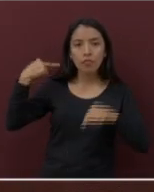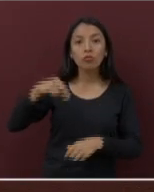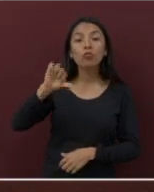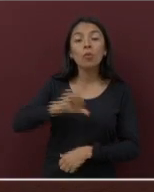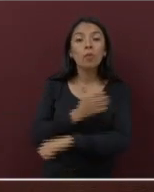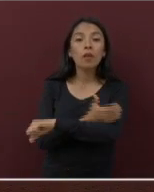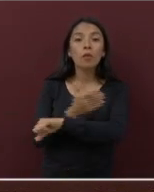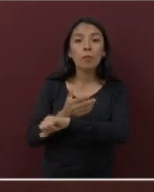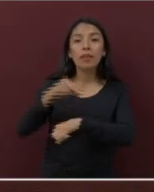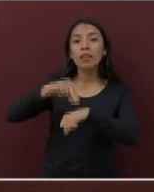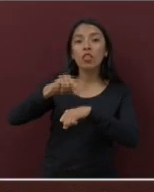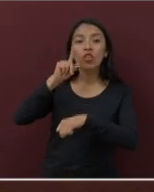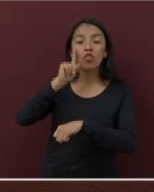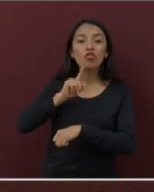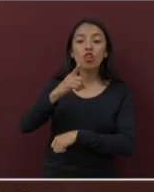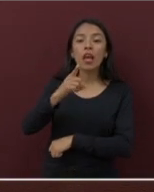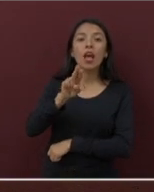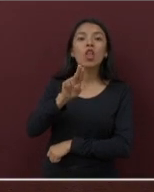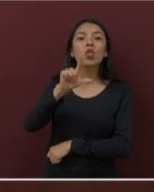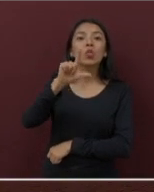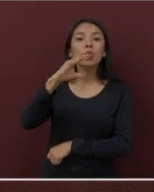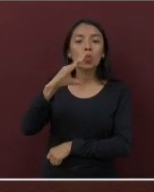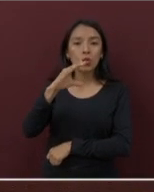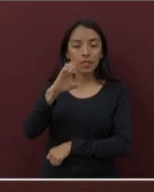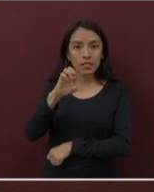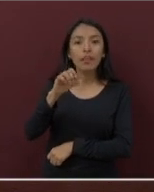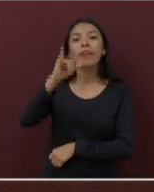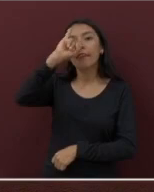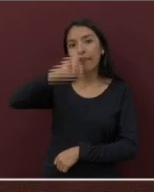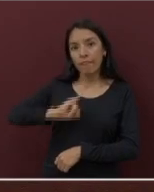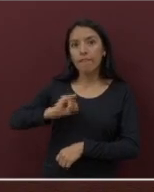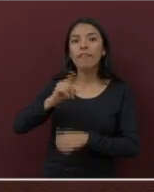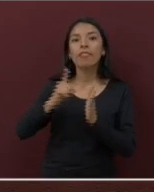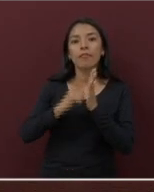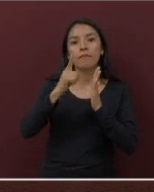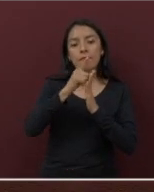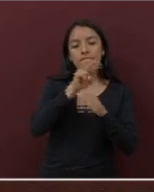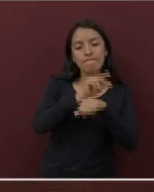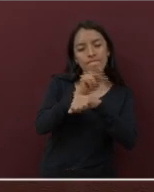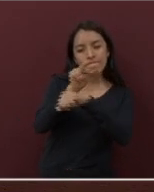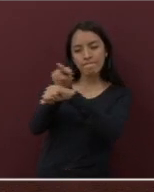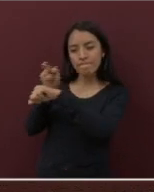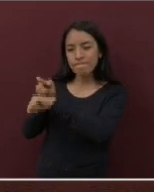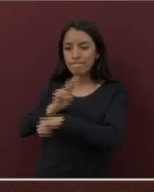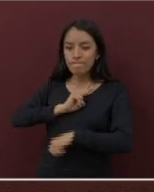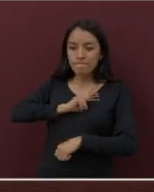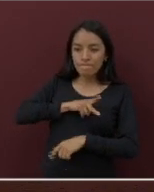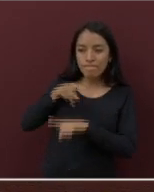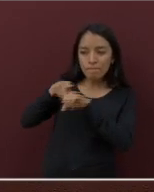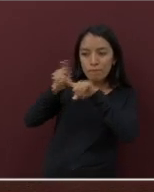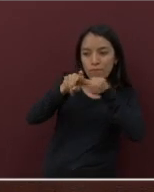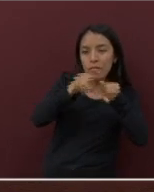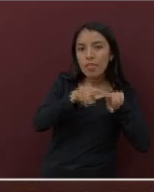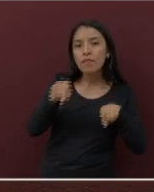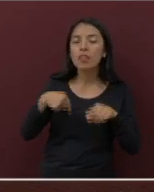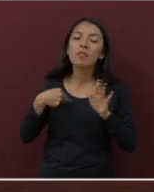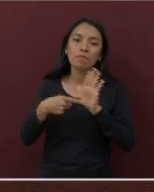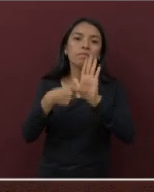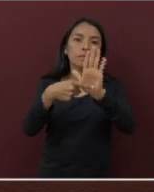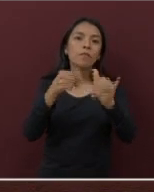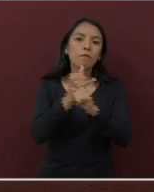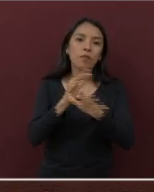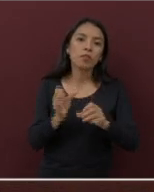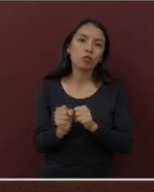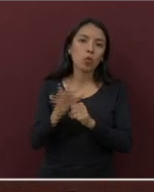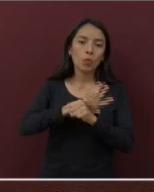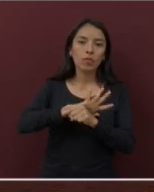doctora Dulce María Espejo Guevara, jefa del Departamento de Vigilancia Epidemiológica, quien presentará el panorama actual de COVID.